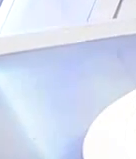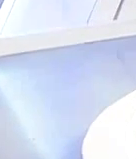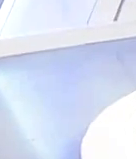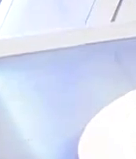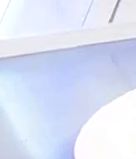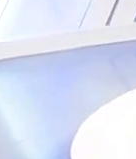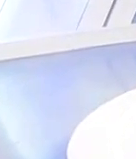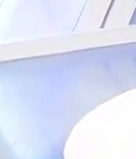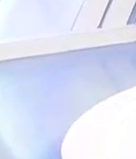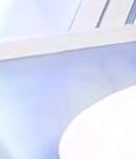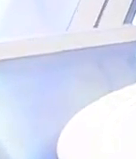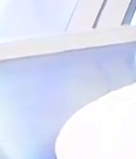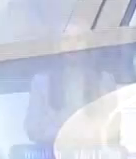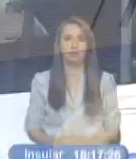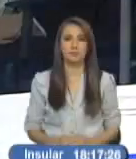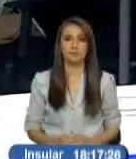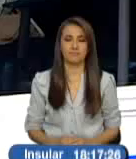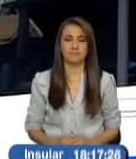www.eltelegrafo.com.se.